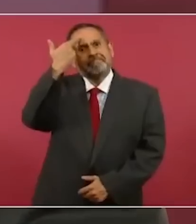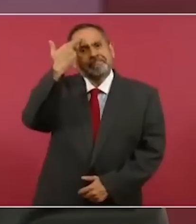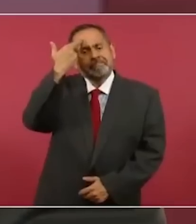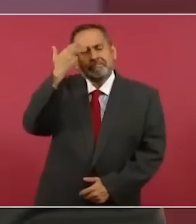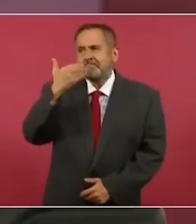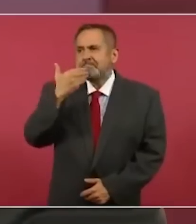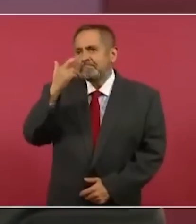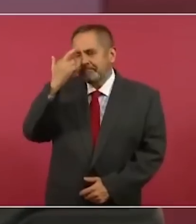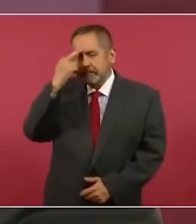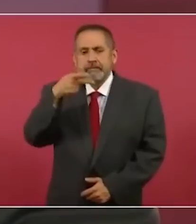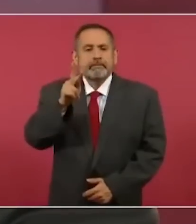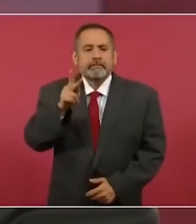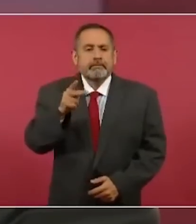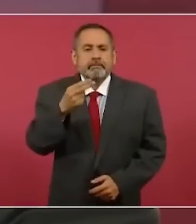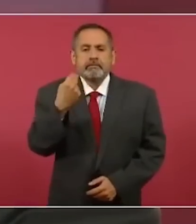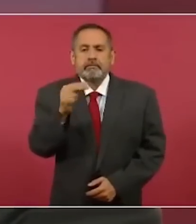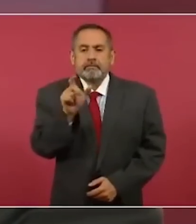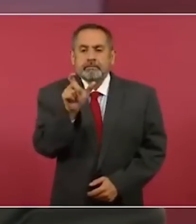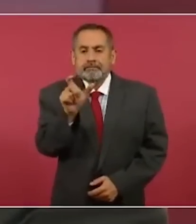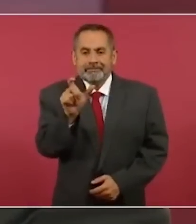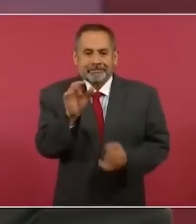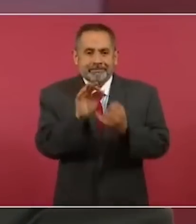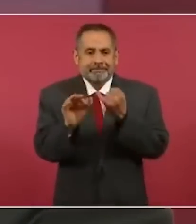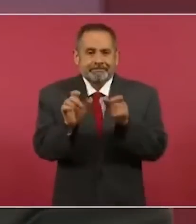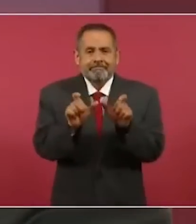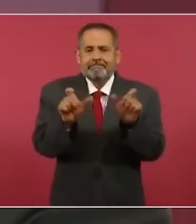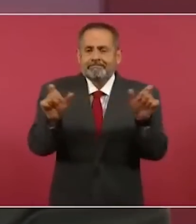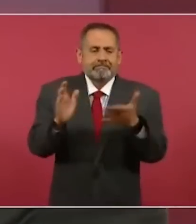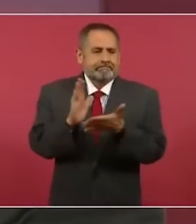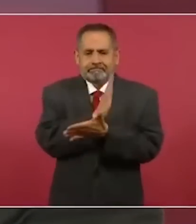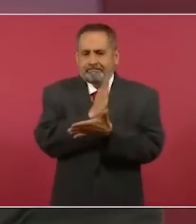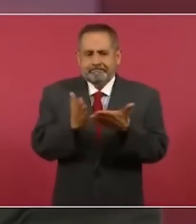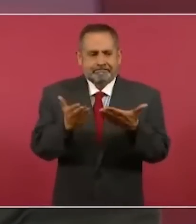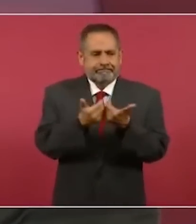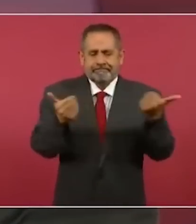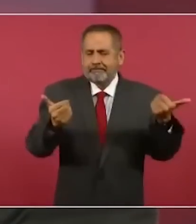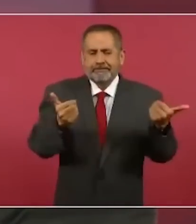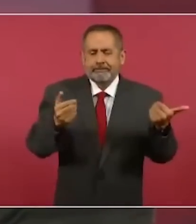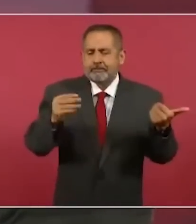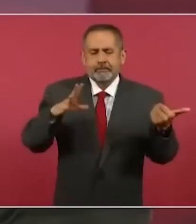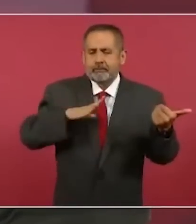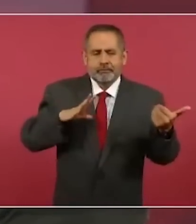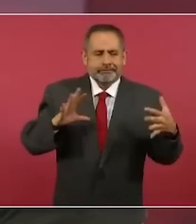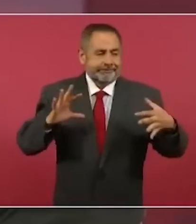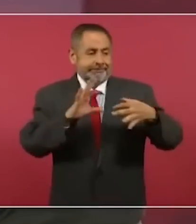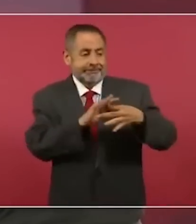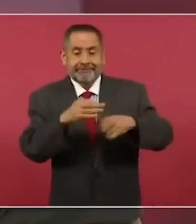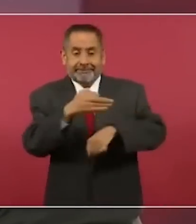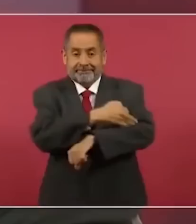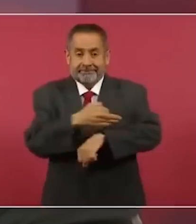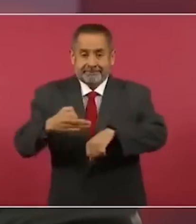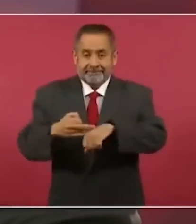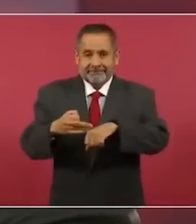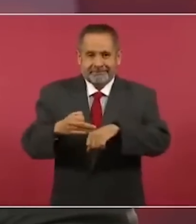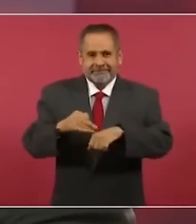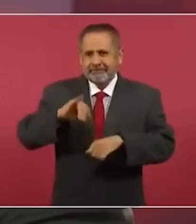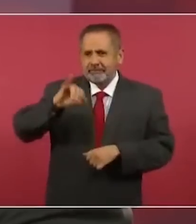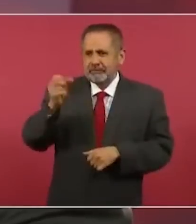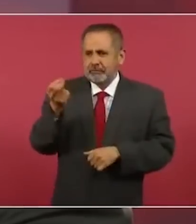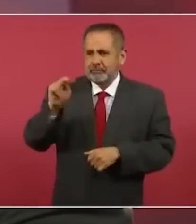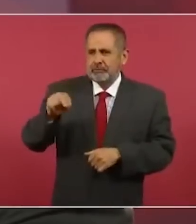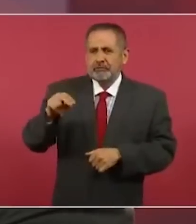muy buena imagen de John F. Kennedy y de su familia,